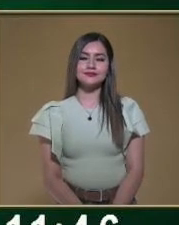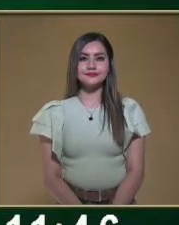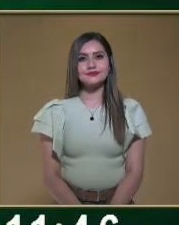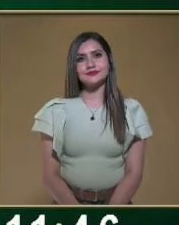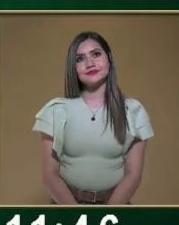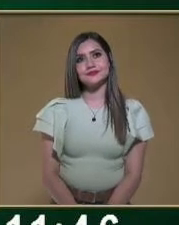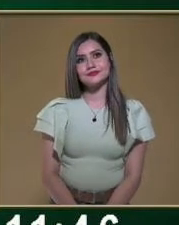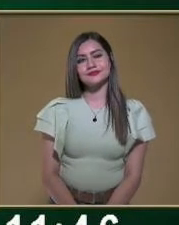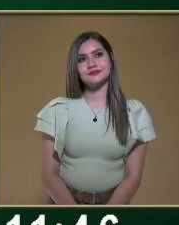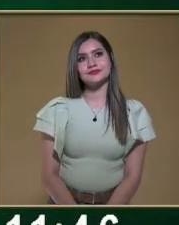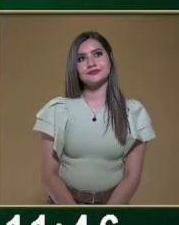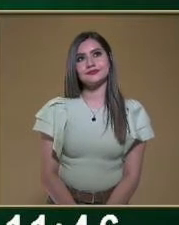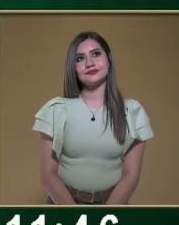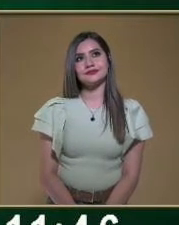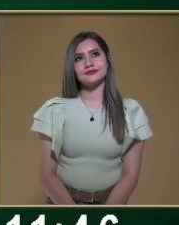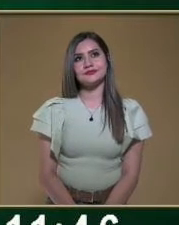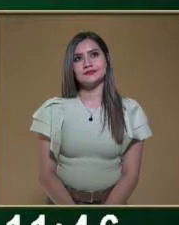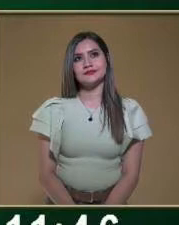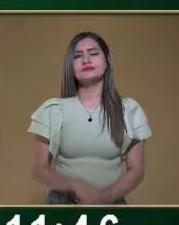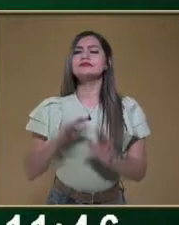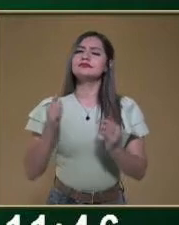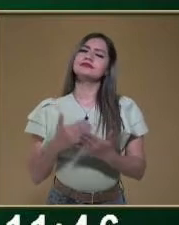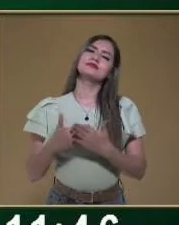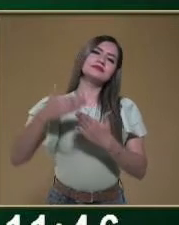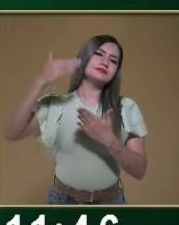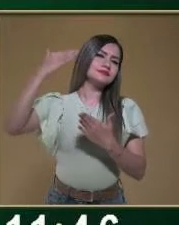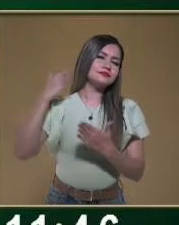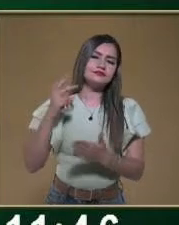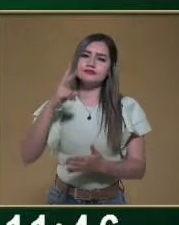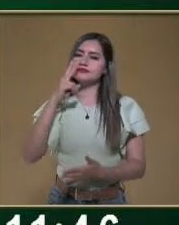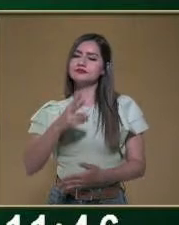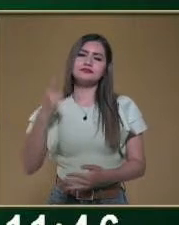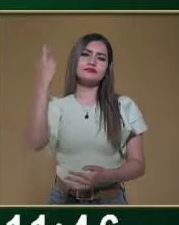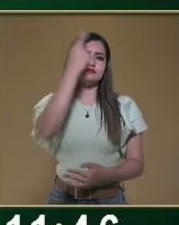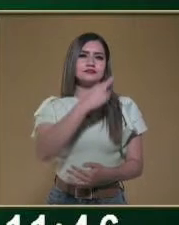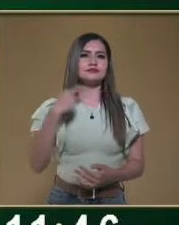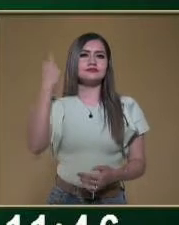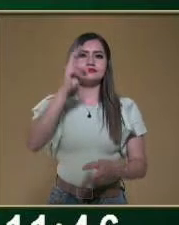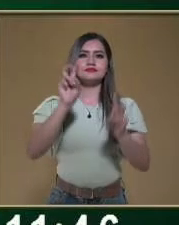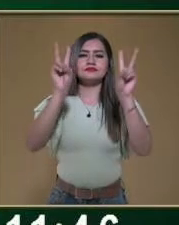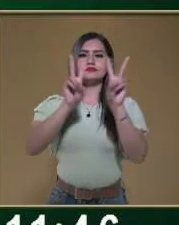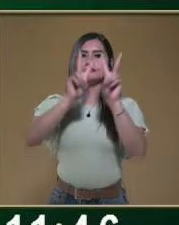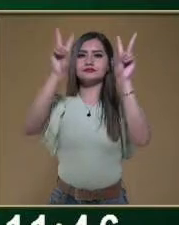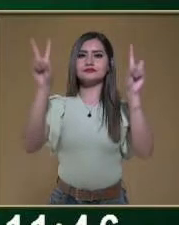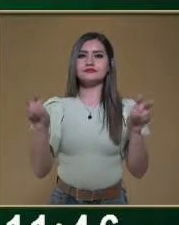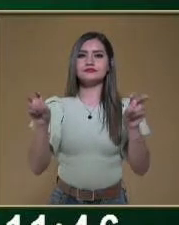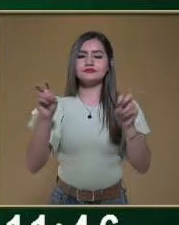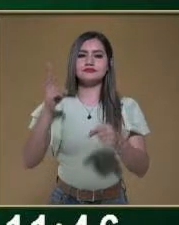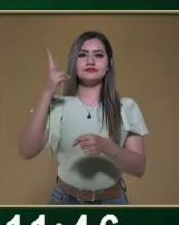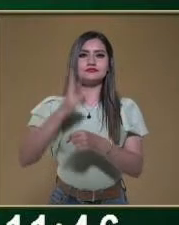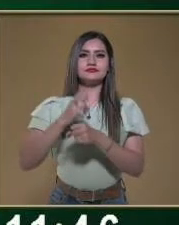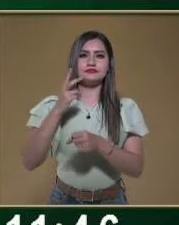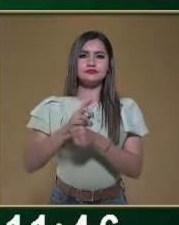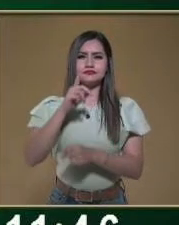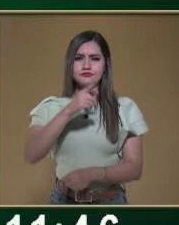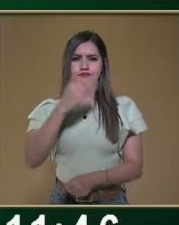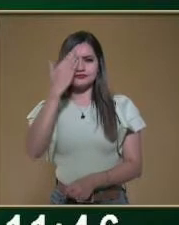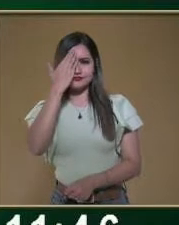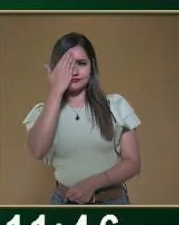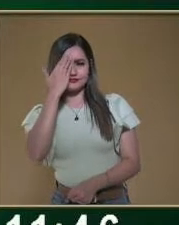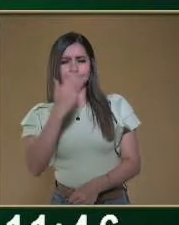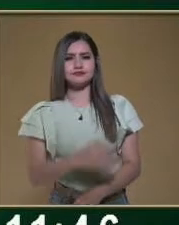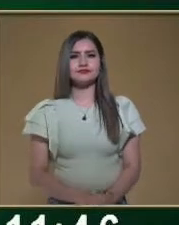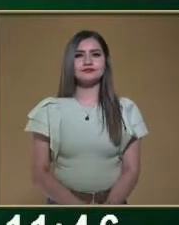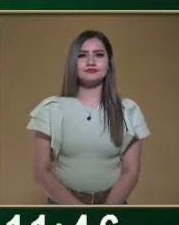el tablero del 100 ya lo hemos trabajado mucho. Aquí en esta clase de segundo ya lo conoces, recuerda que es